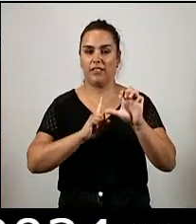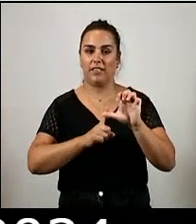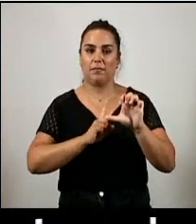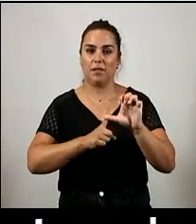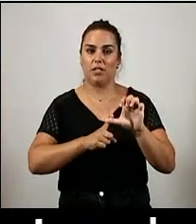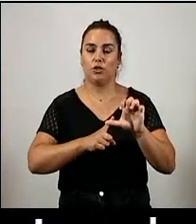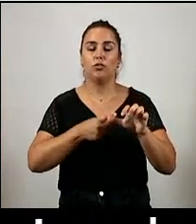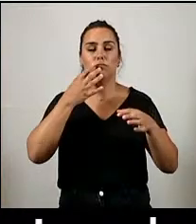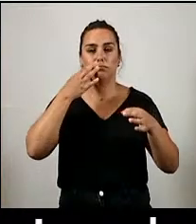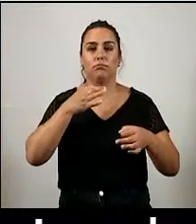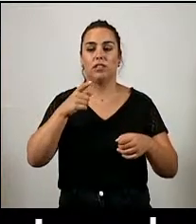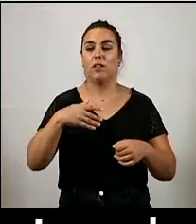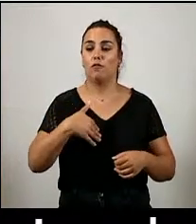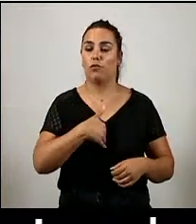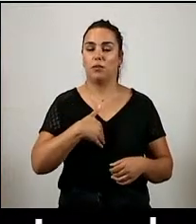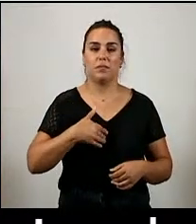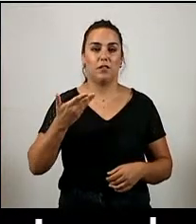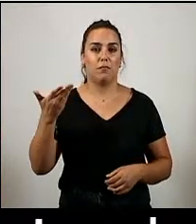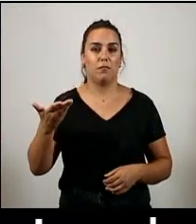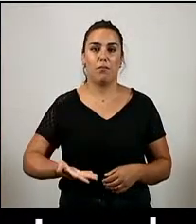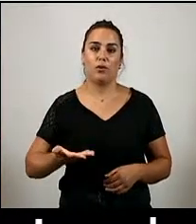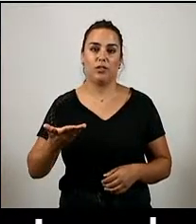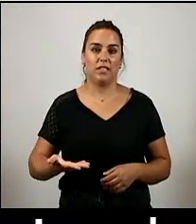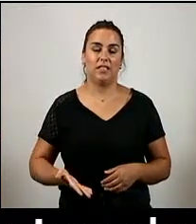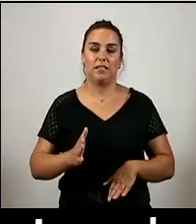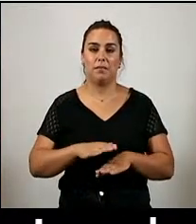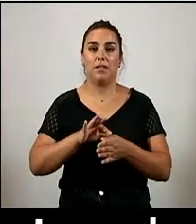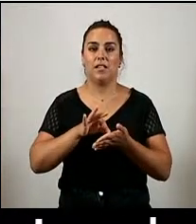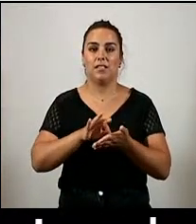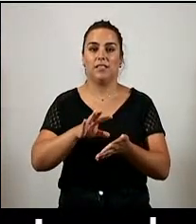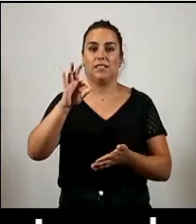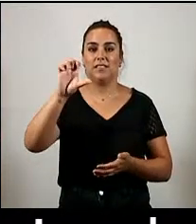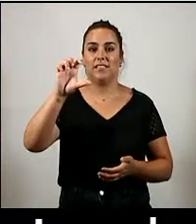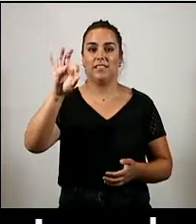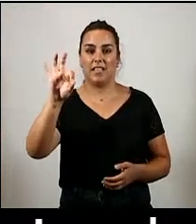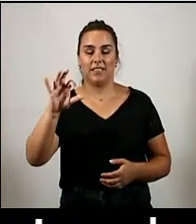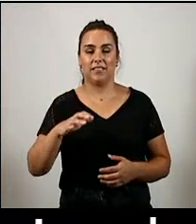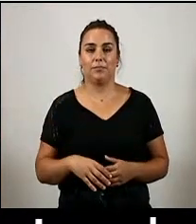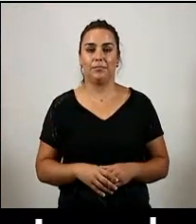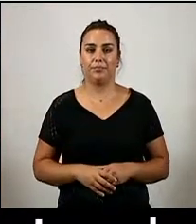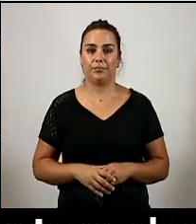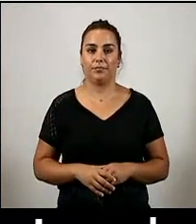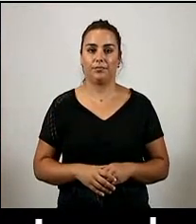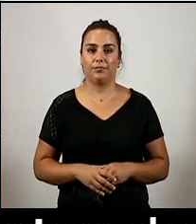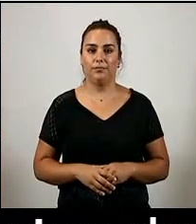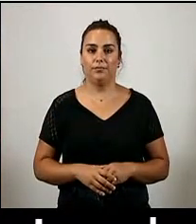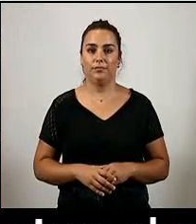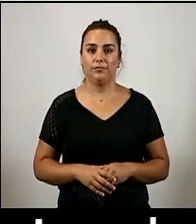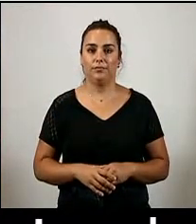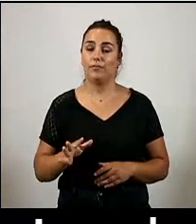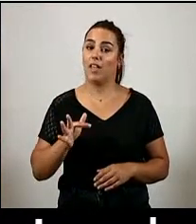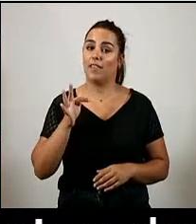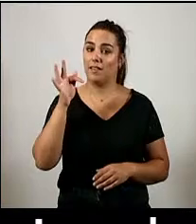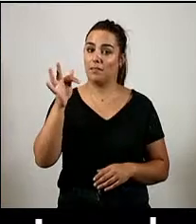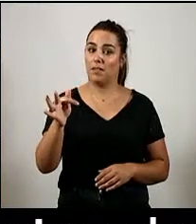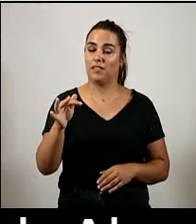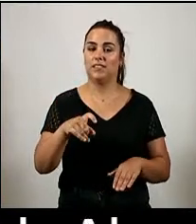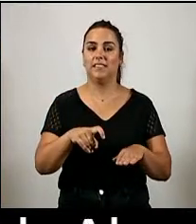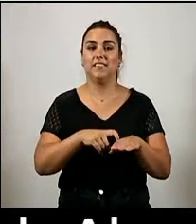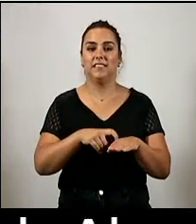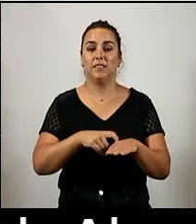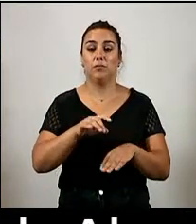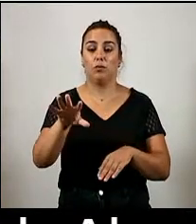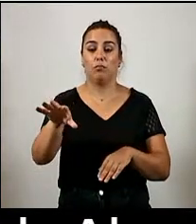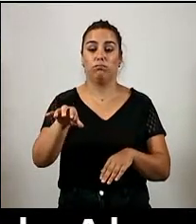que ejercen un papel fundamental en el servicio extremeño de salud. Además, al realizar este tipo de